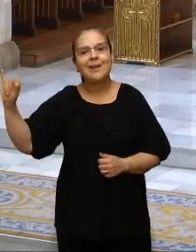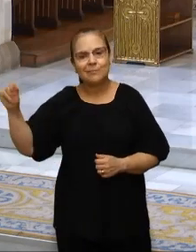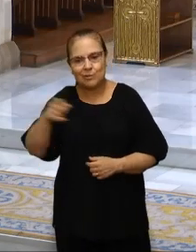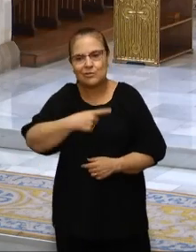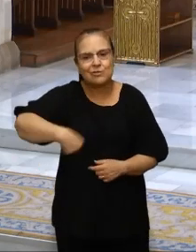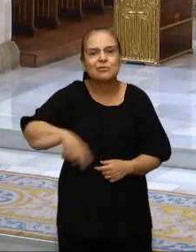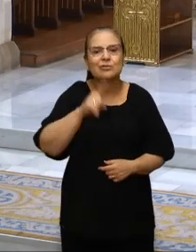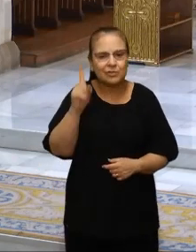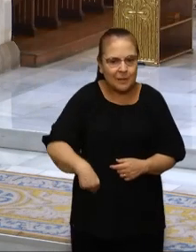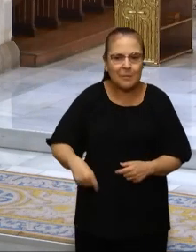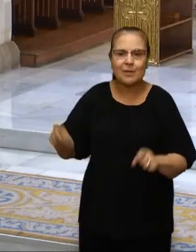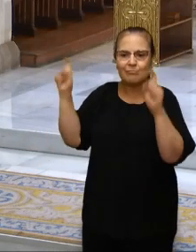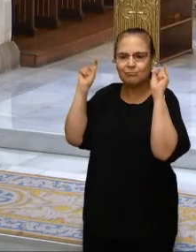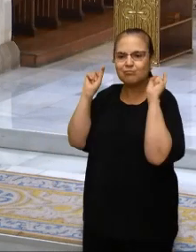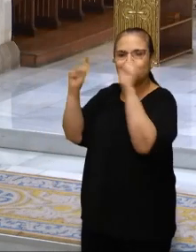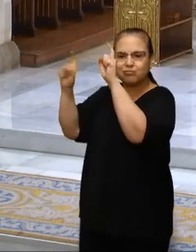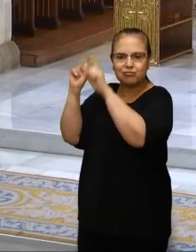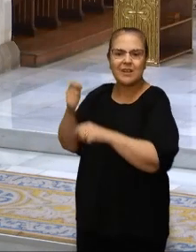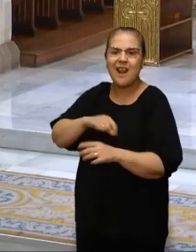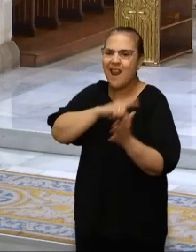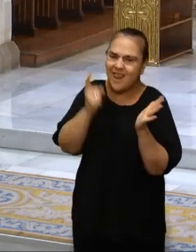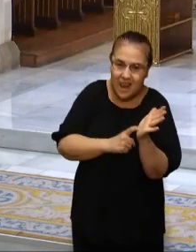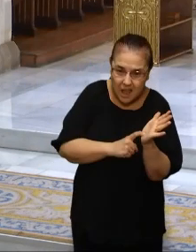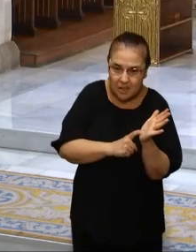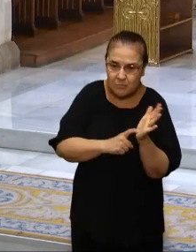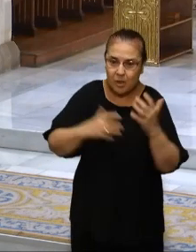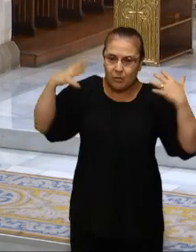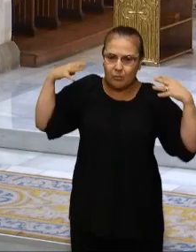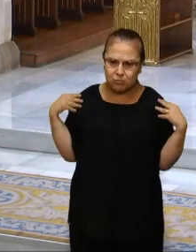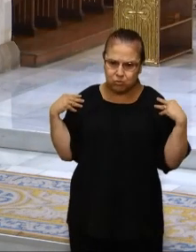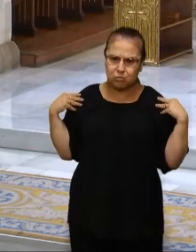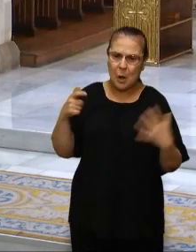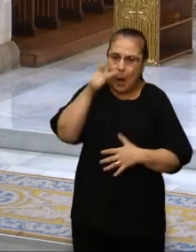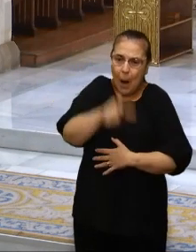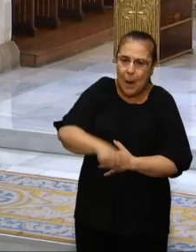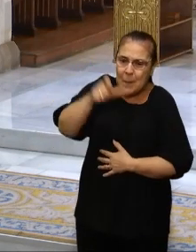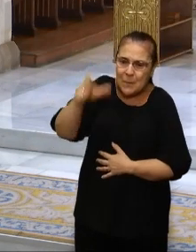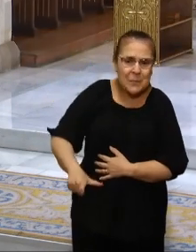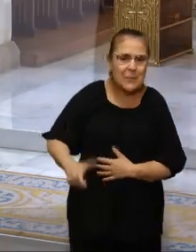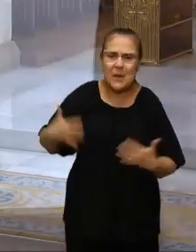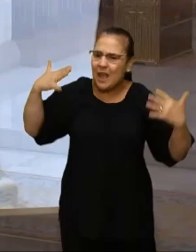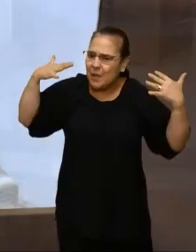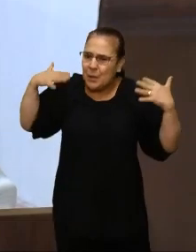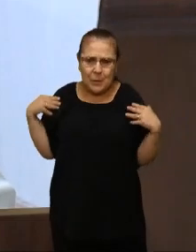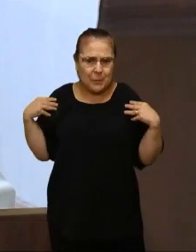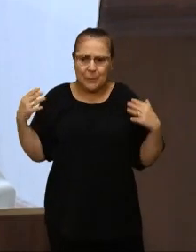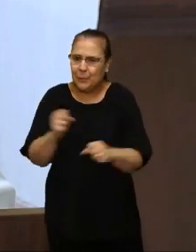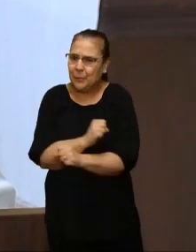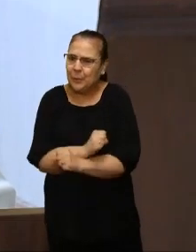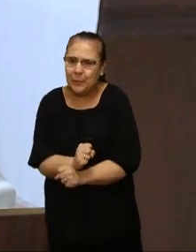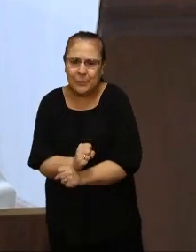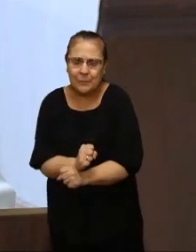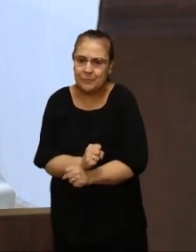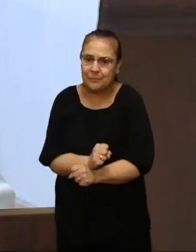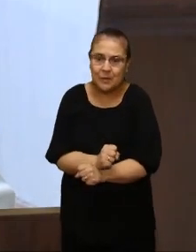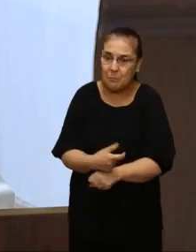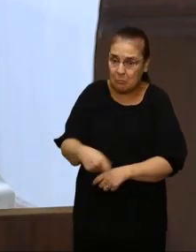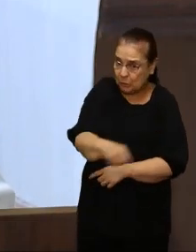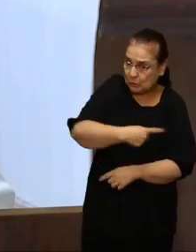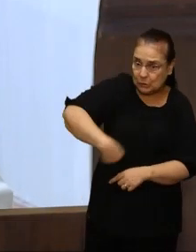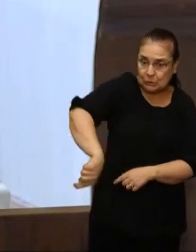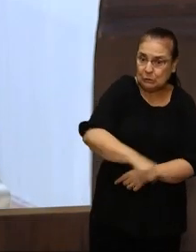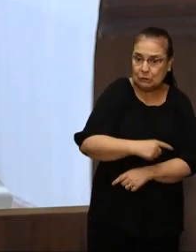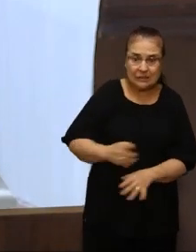también, maestros de la ley, que cargáis a los hombres cargas insoportables, mientras vosotros no tocáis la